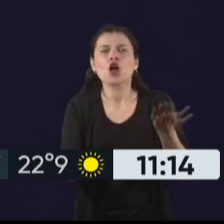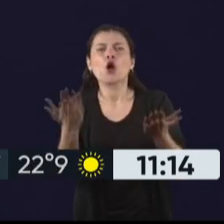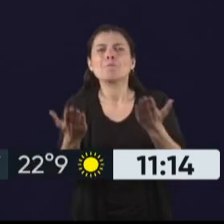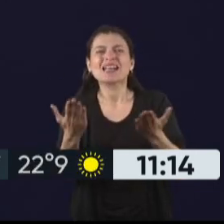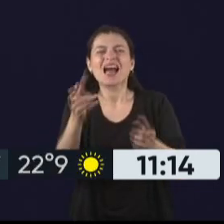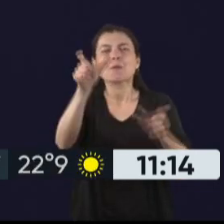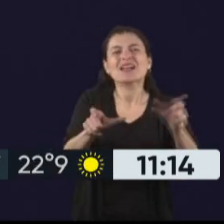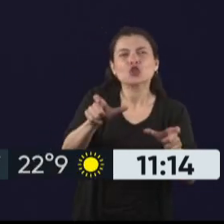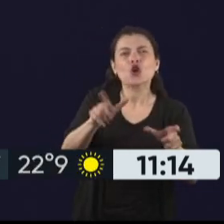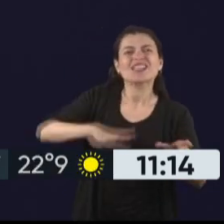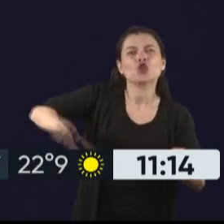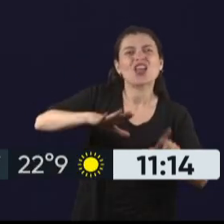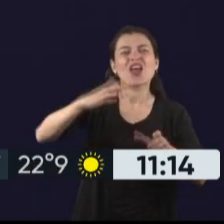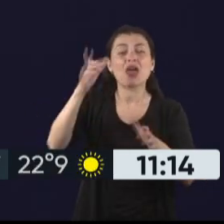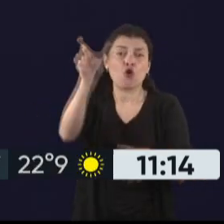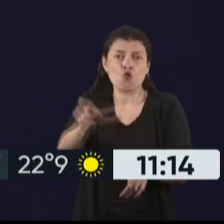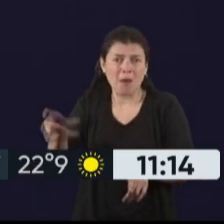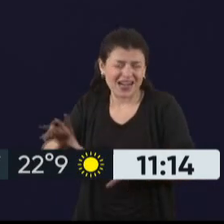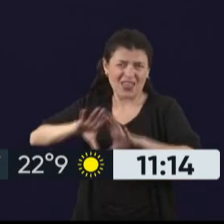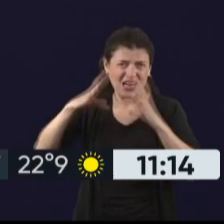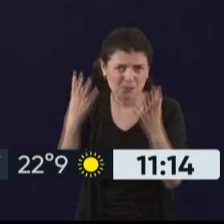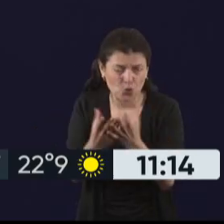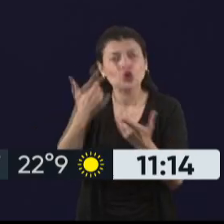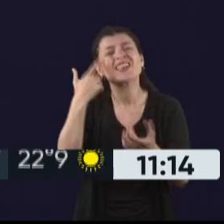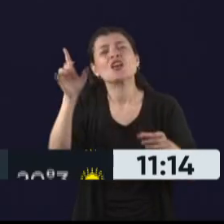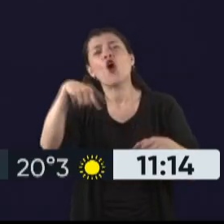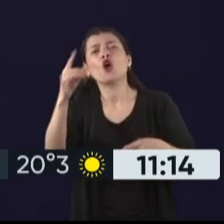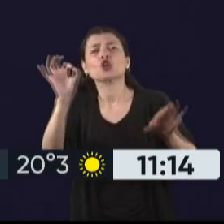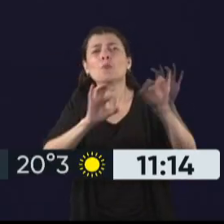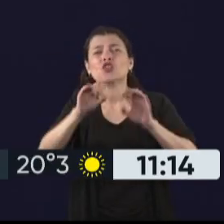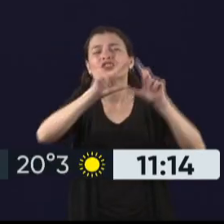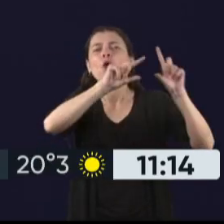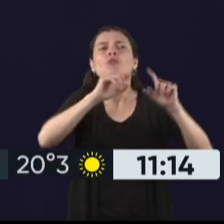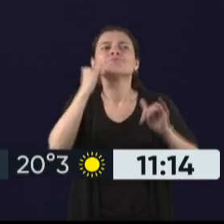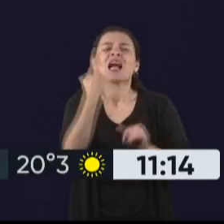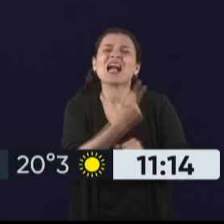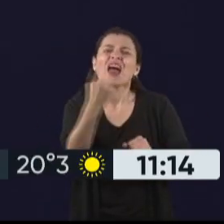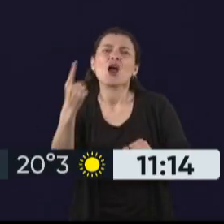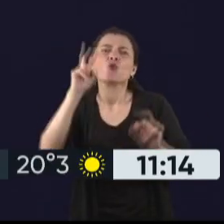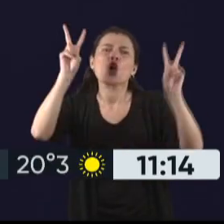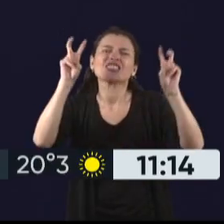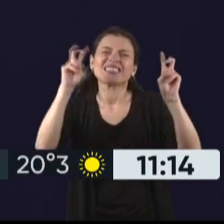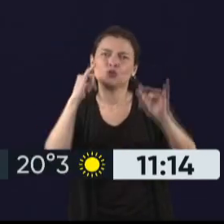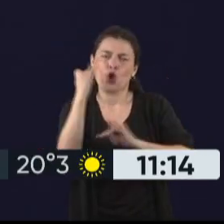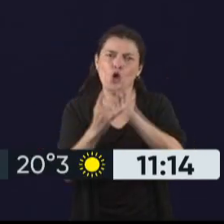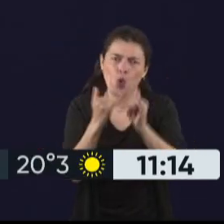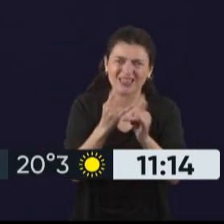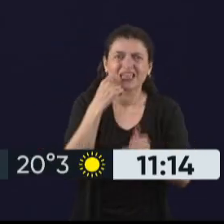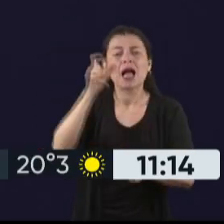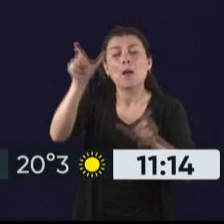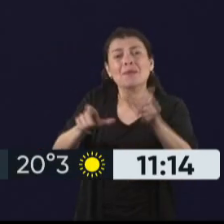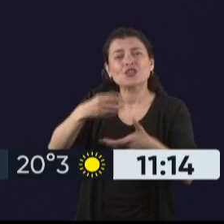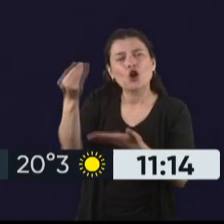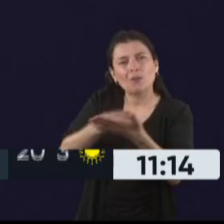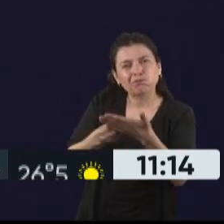teórico-comparatística, y otro de los proyectos que estaban ocupados en desarrollar era historietistas y